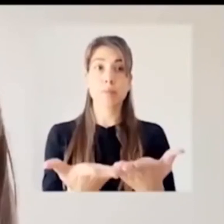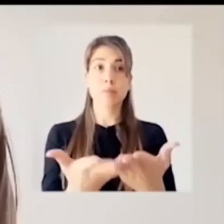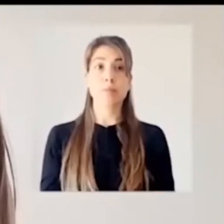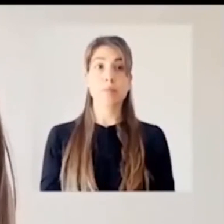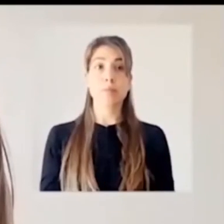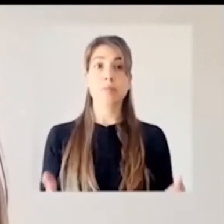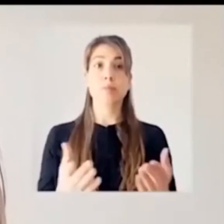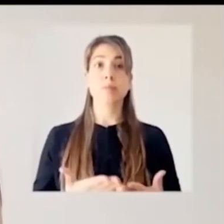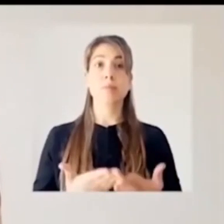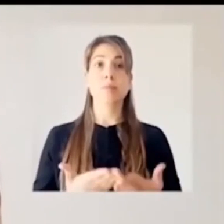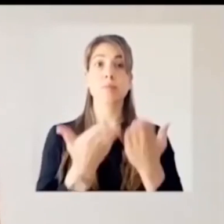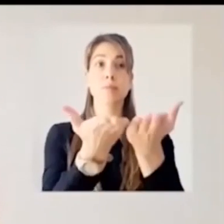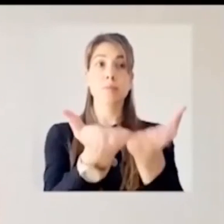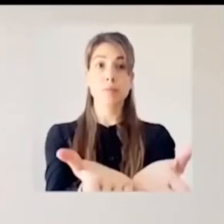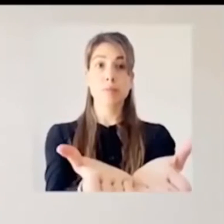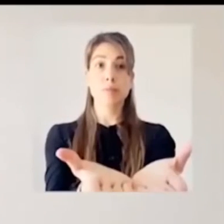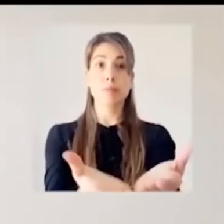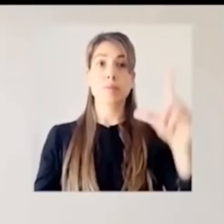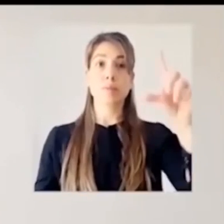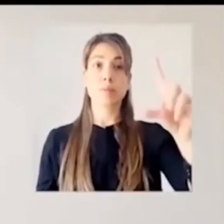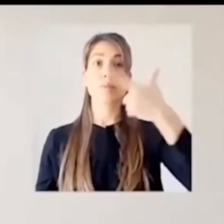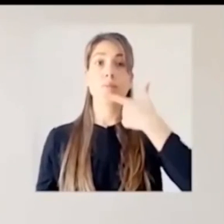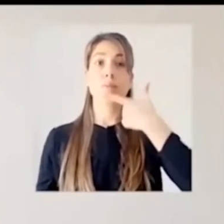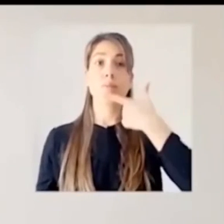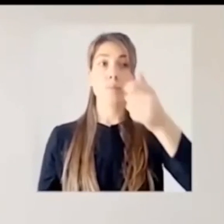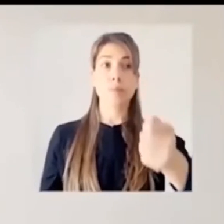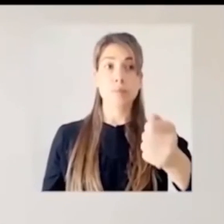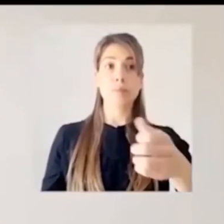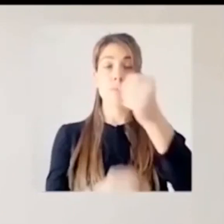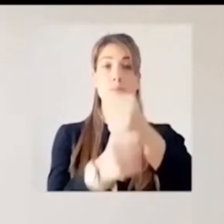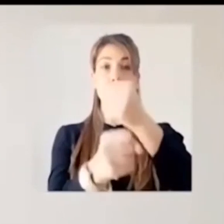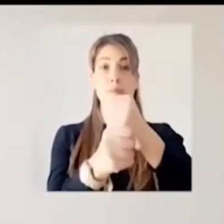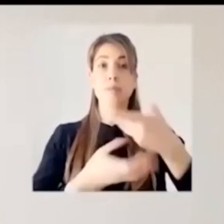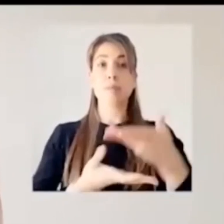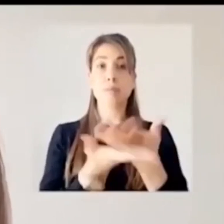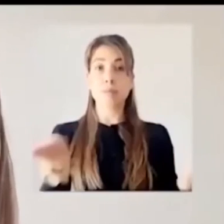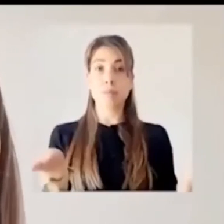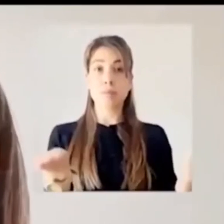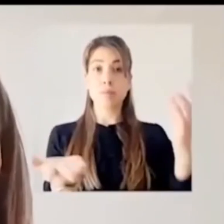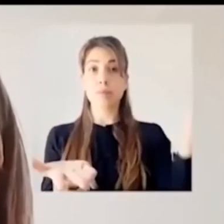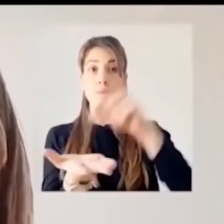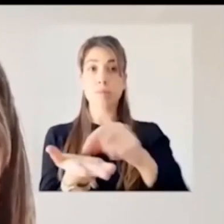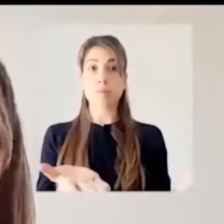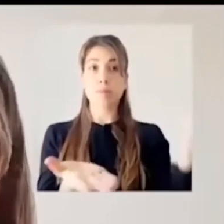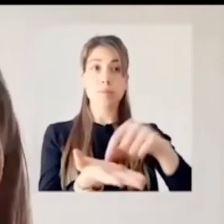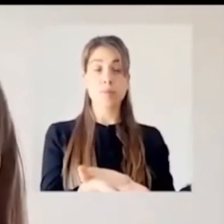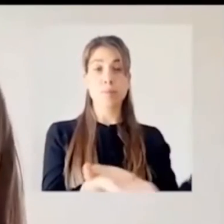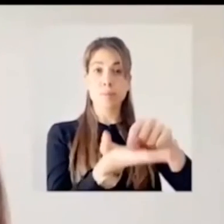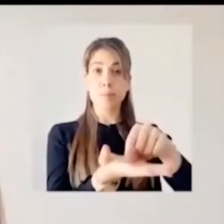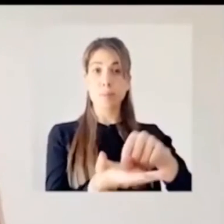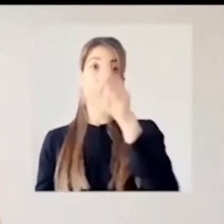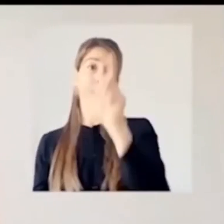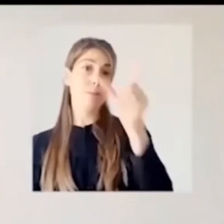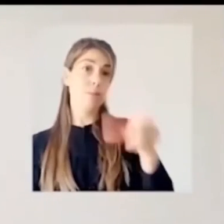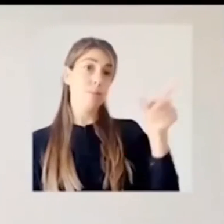fue la huerta. Entonces se conversó de poder involucrar los videos en lengua de